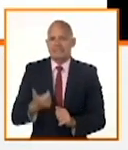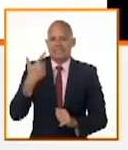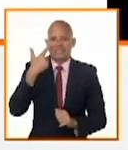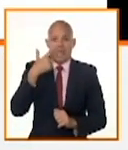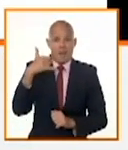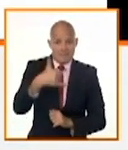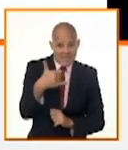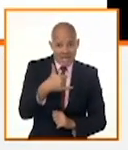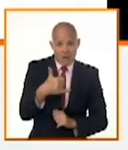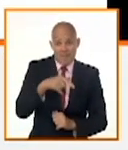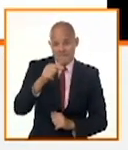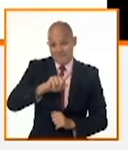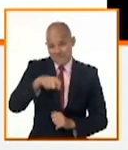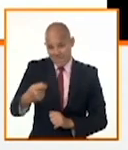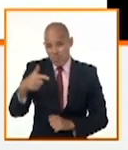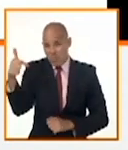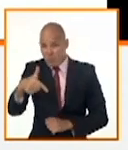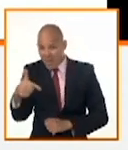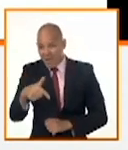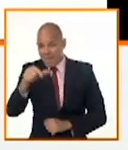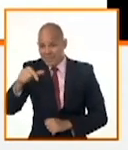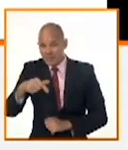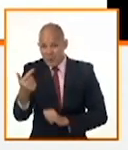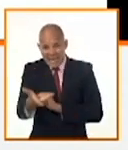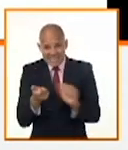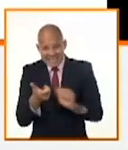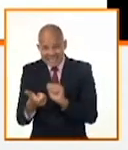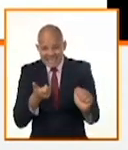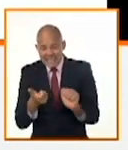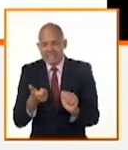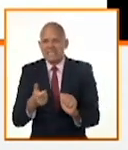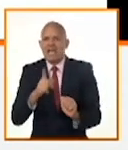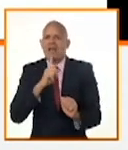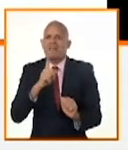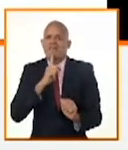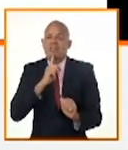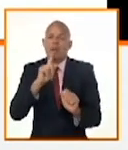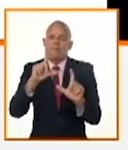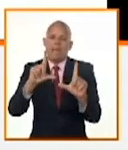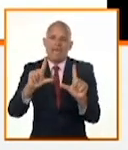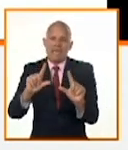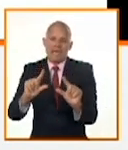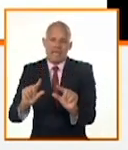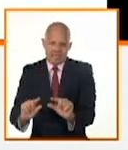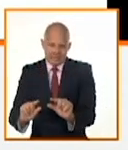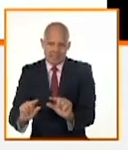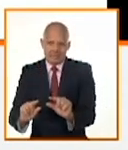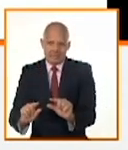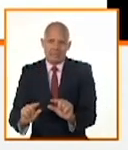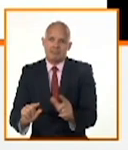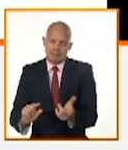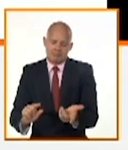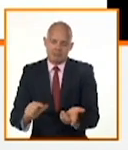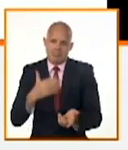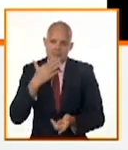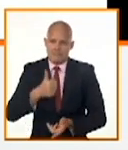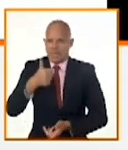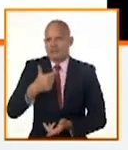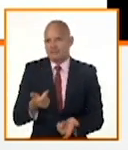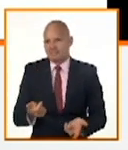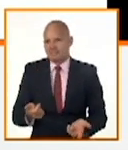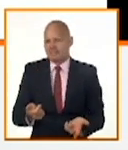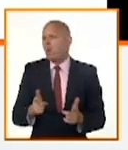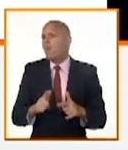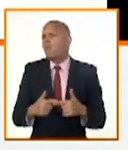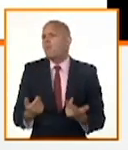menos nivel de dispensado efectivo se han visto beneficiados más personas por lo tanto Es lógico no O sea una persona natural no